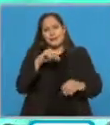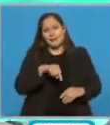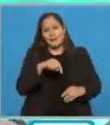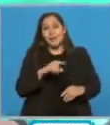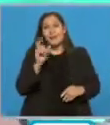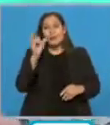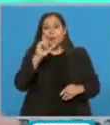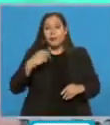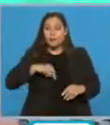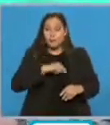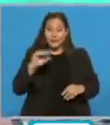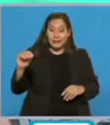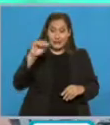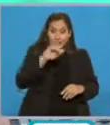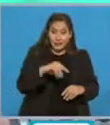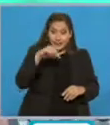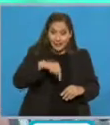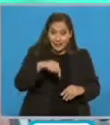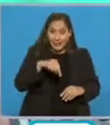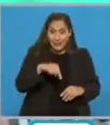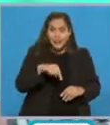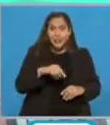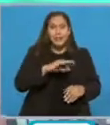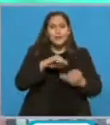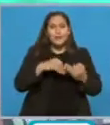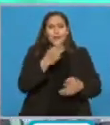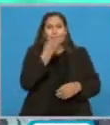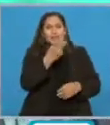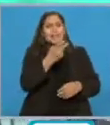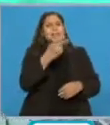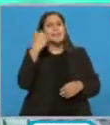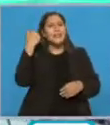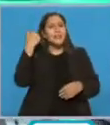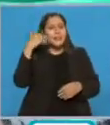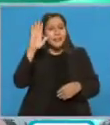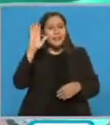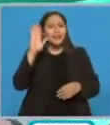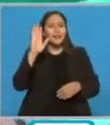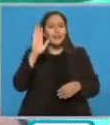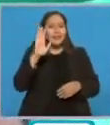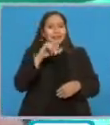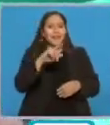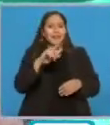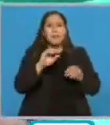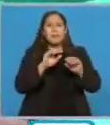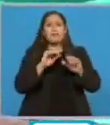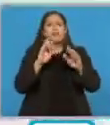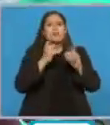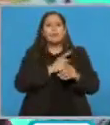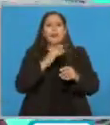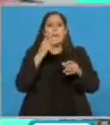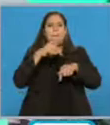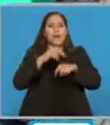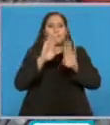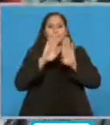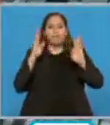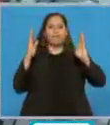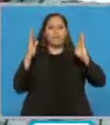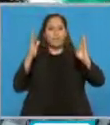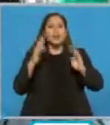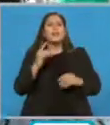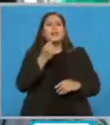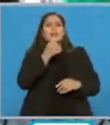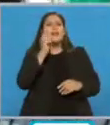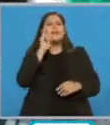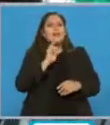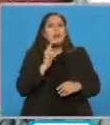nosotros llegamos aquí, todo eso estaba bardeado nomás. ¿Y a qué jugaban las